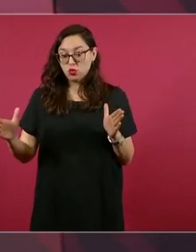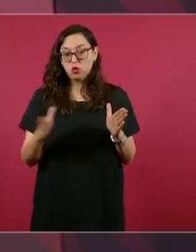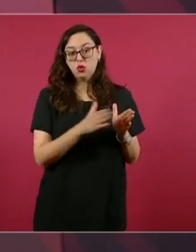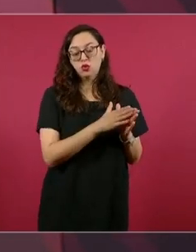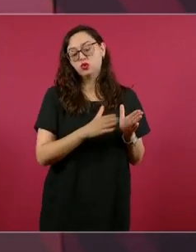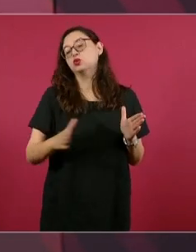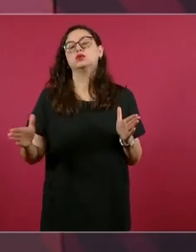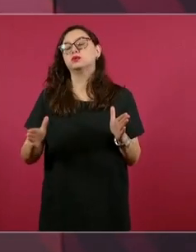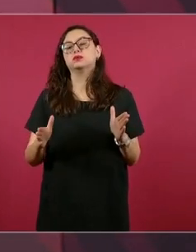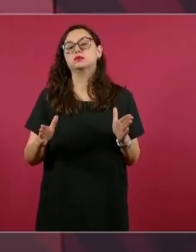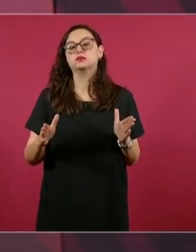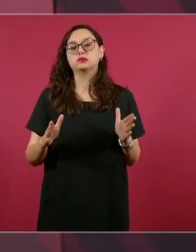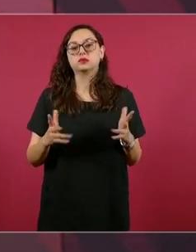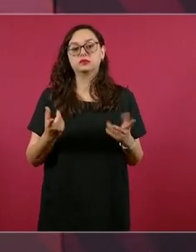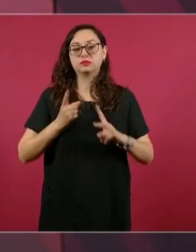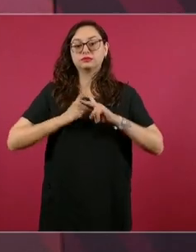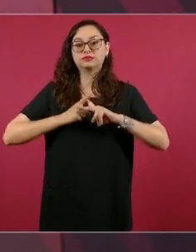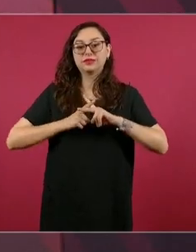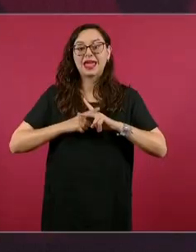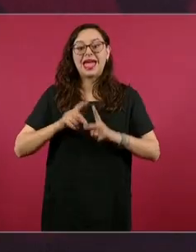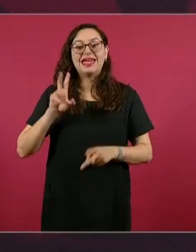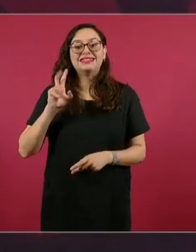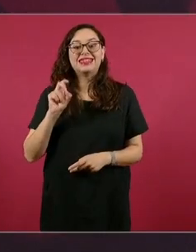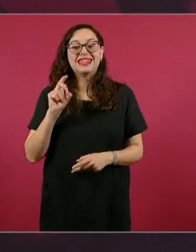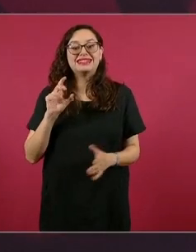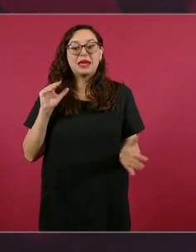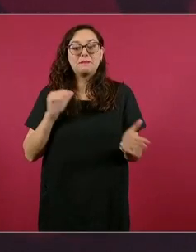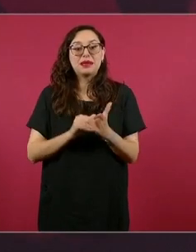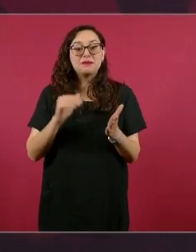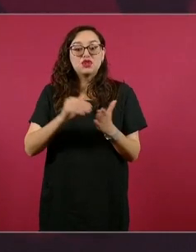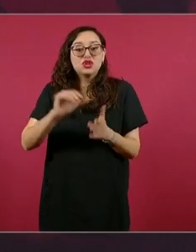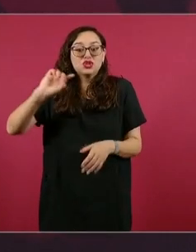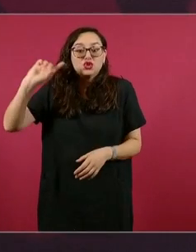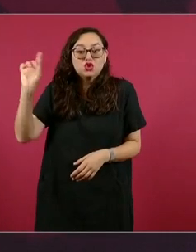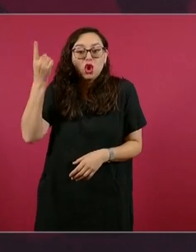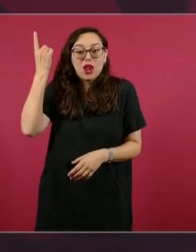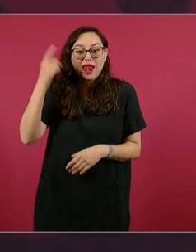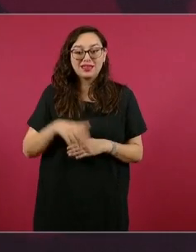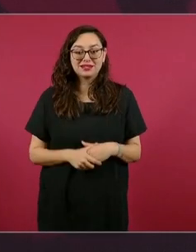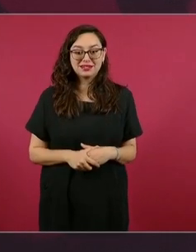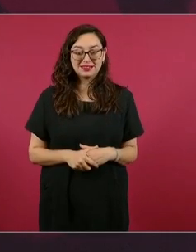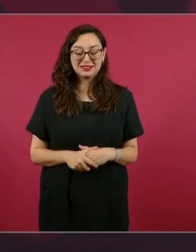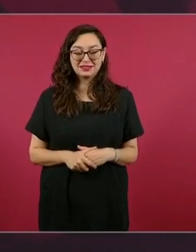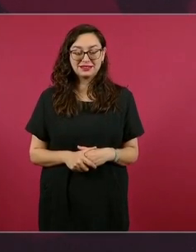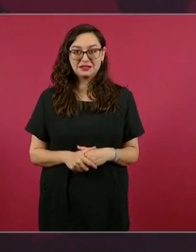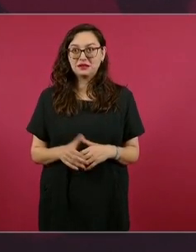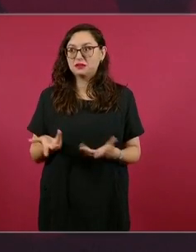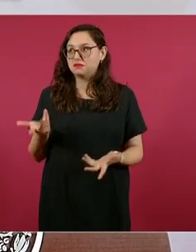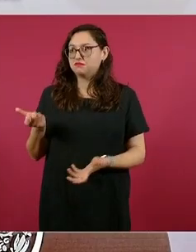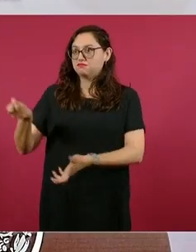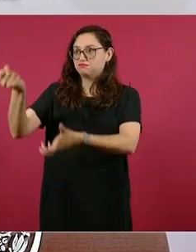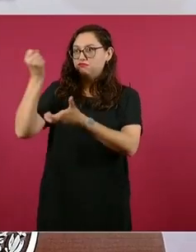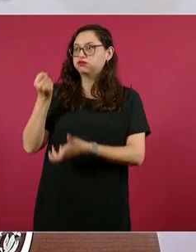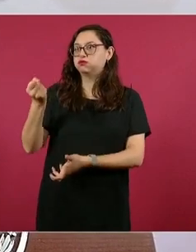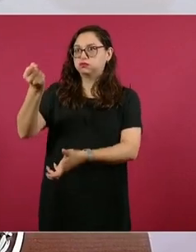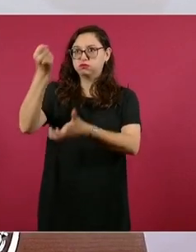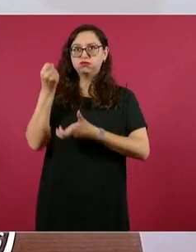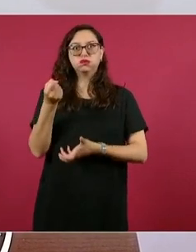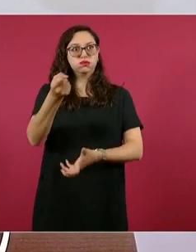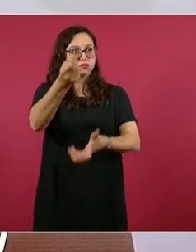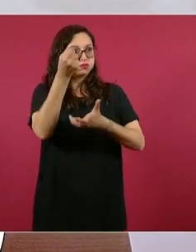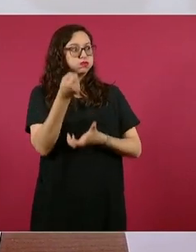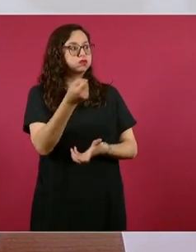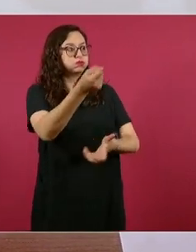extranjera, foránea, son 30 mil millones de dólares. De lo que estamos hablando, de cómo